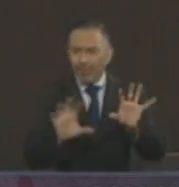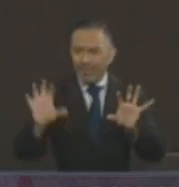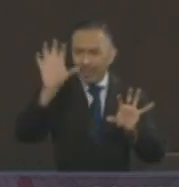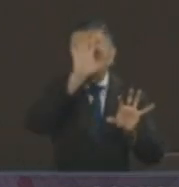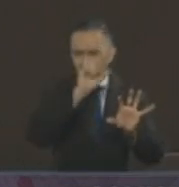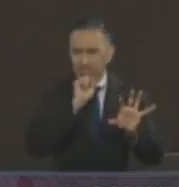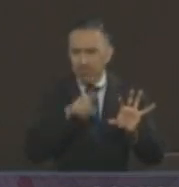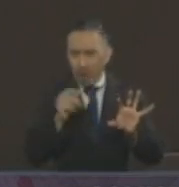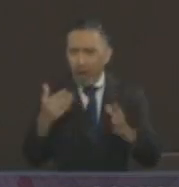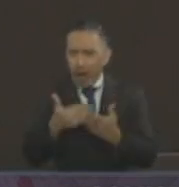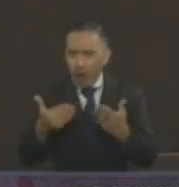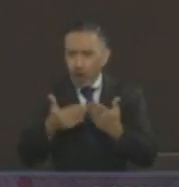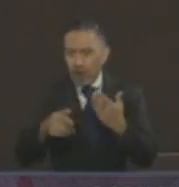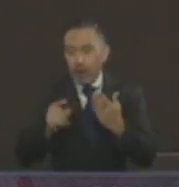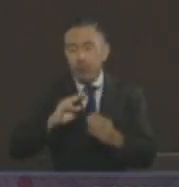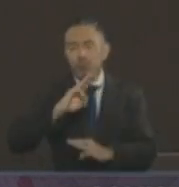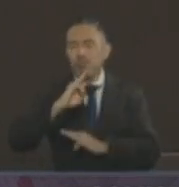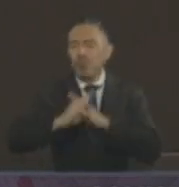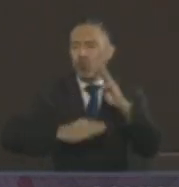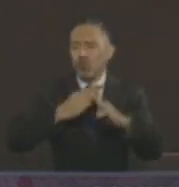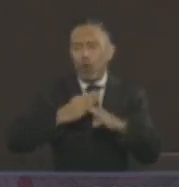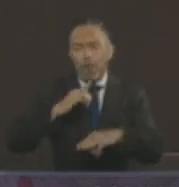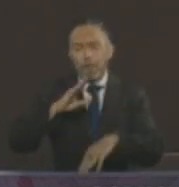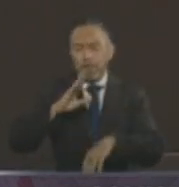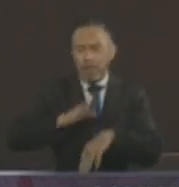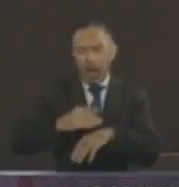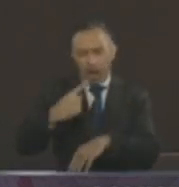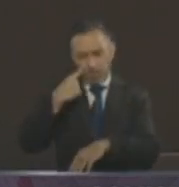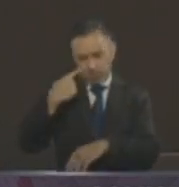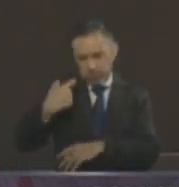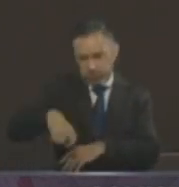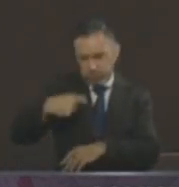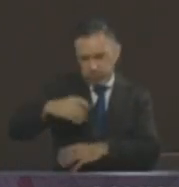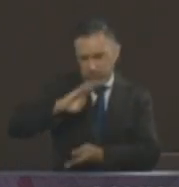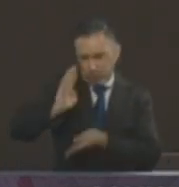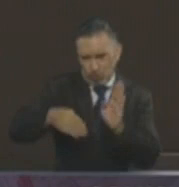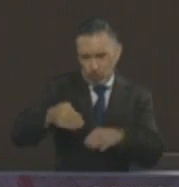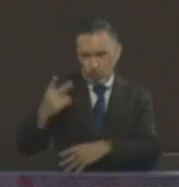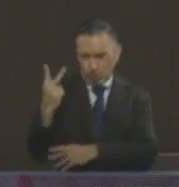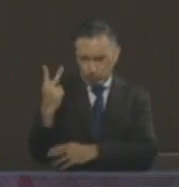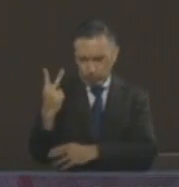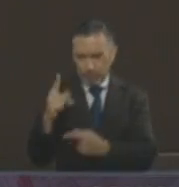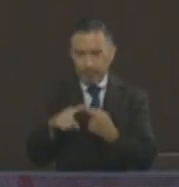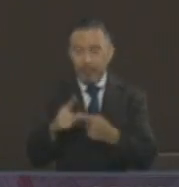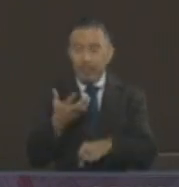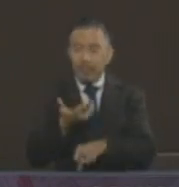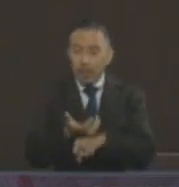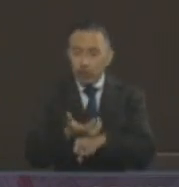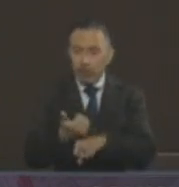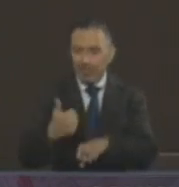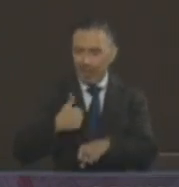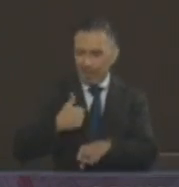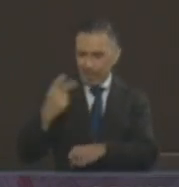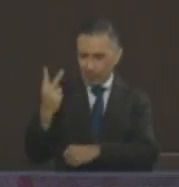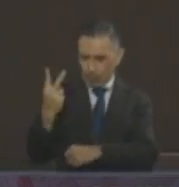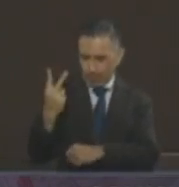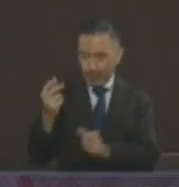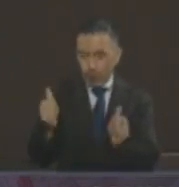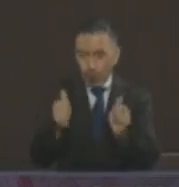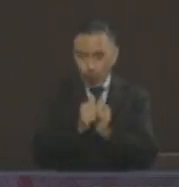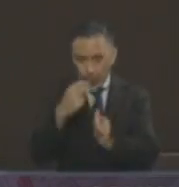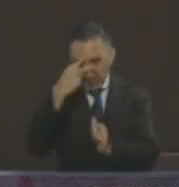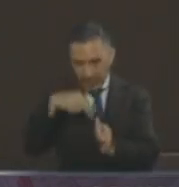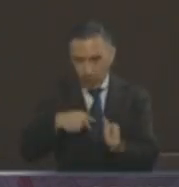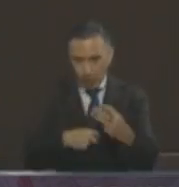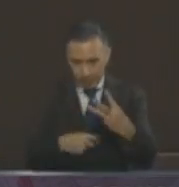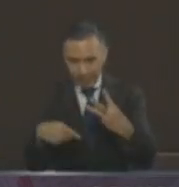dos de las principales economías mundiales Estados Unidos de América y Canadá en conjunto con México no